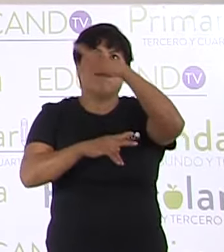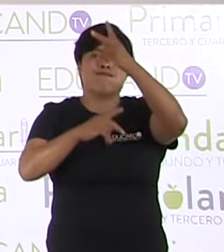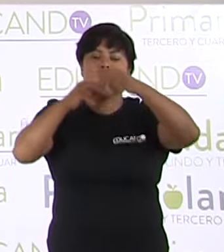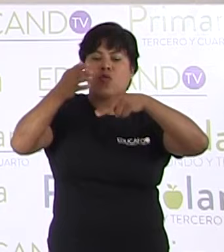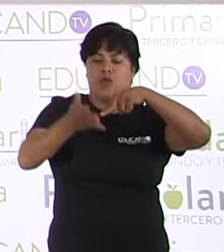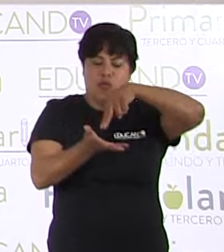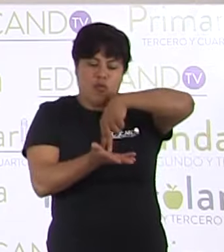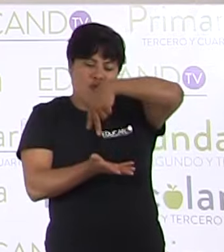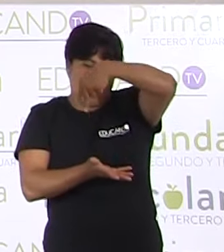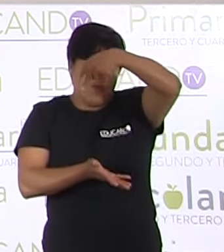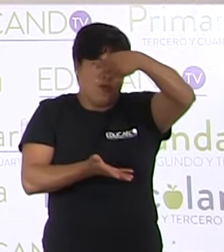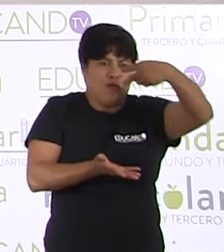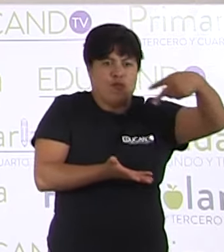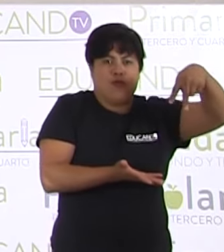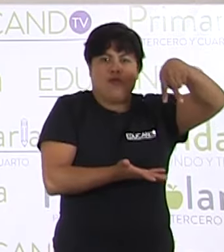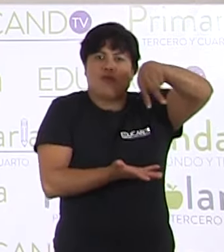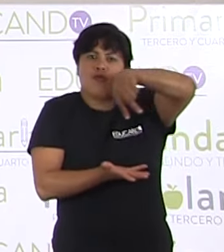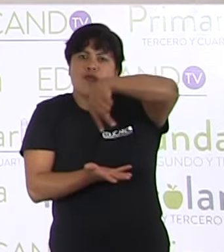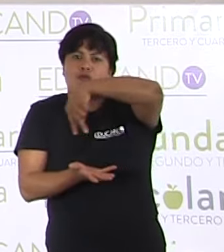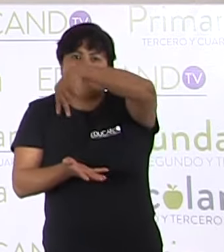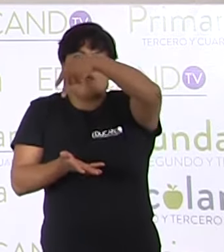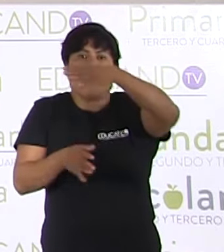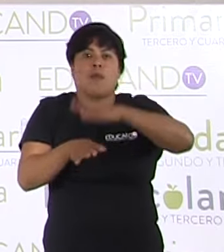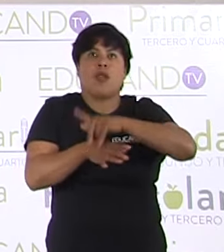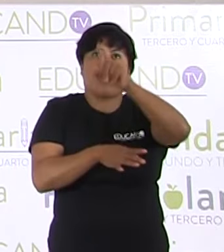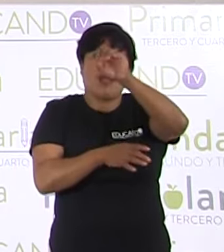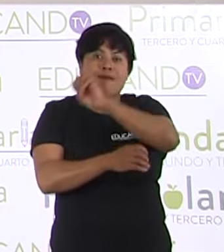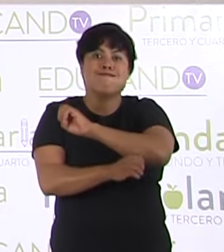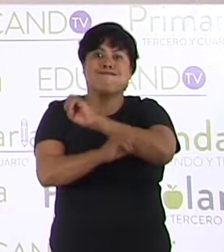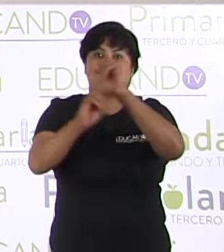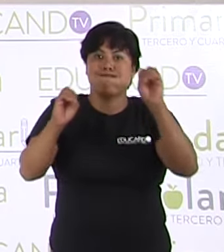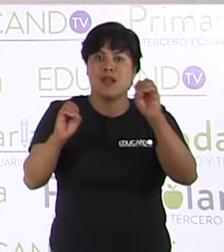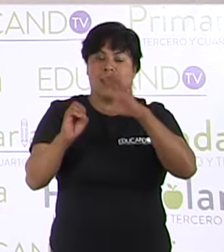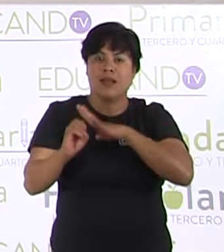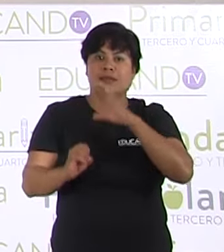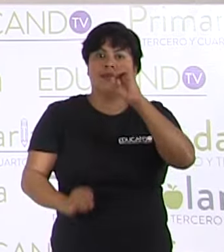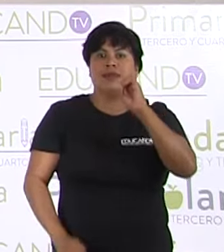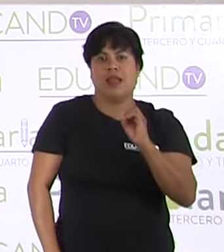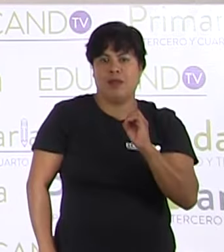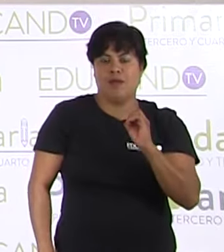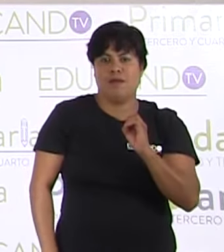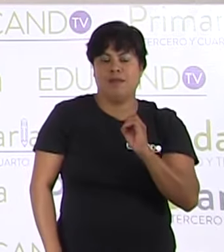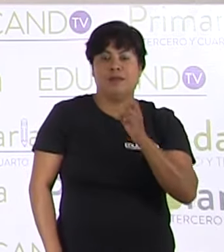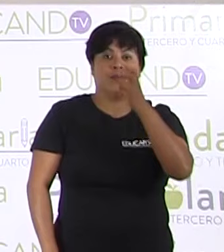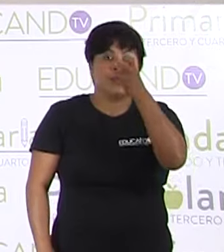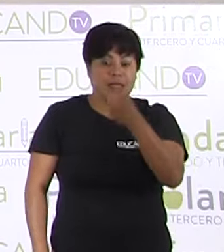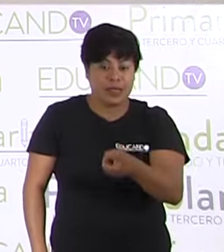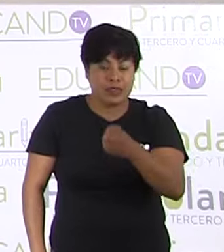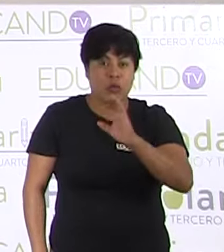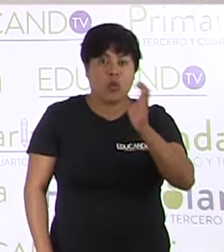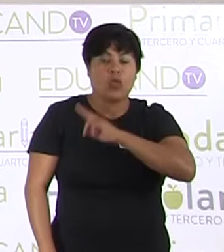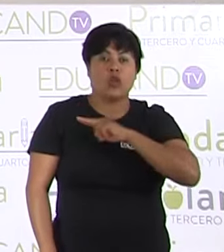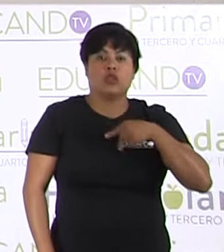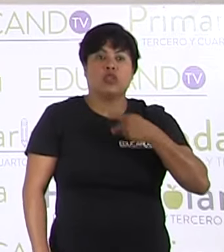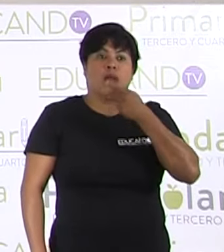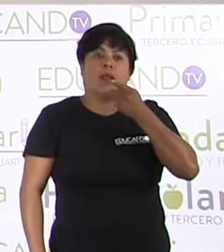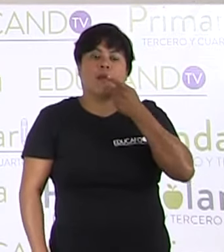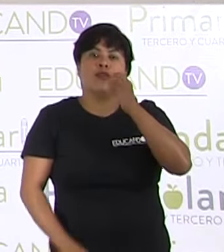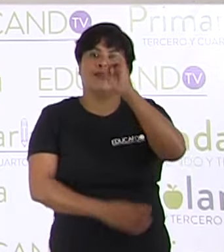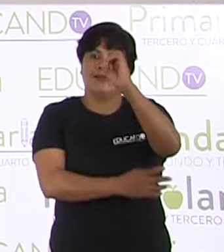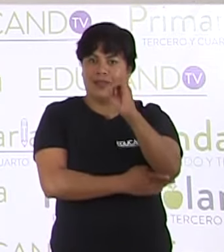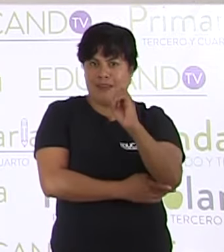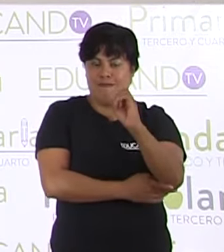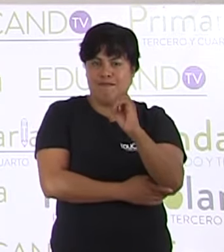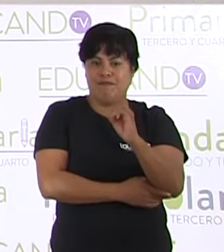flotando a la deriva porque la gravedad ahí es nula sí es cero a eso se refiere cuando hablamos de gravedad cero